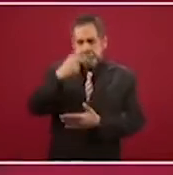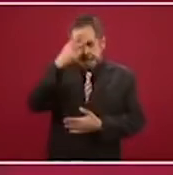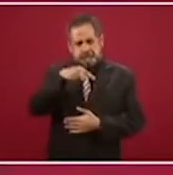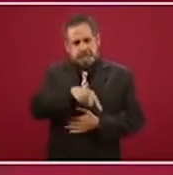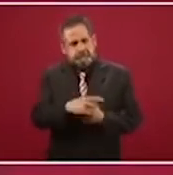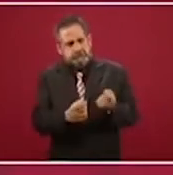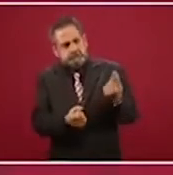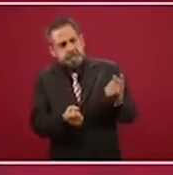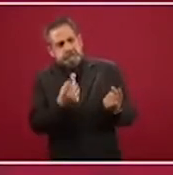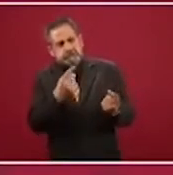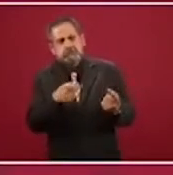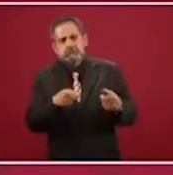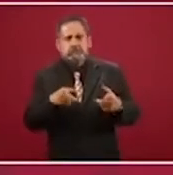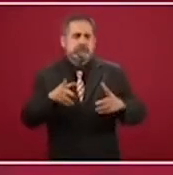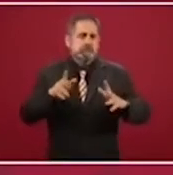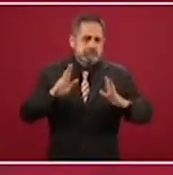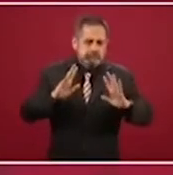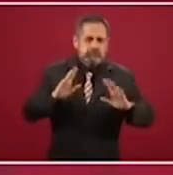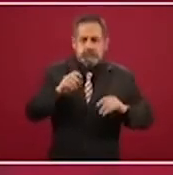pero